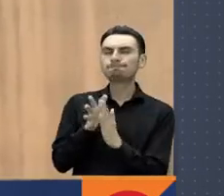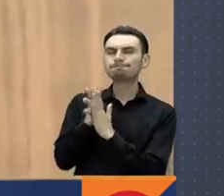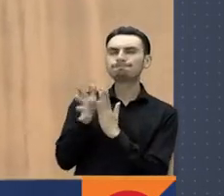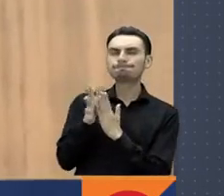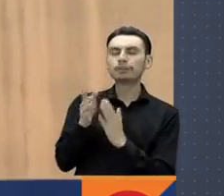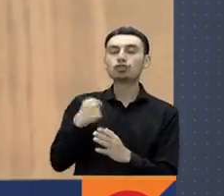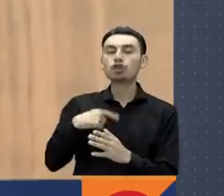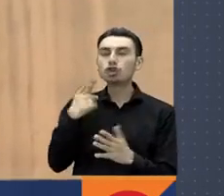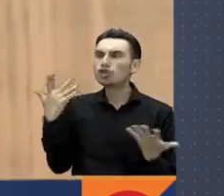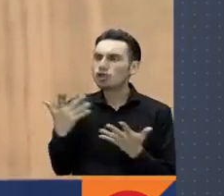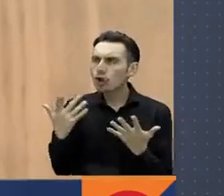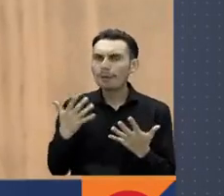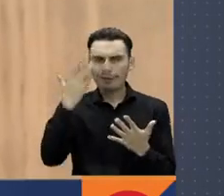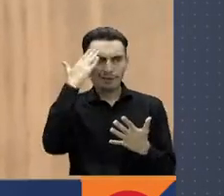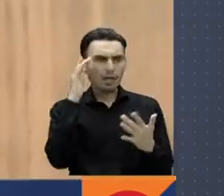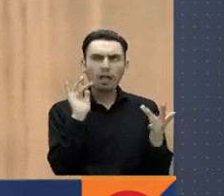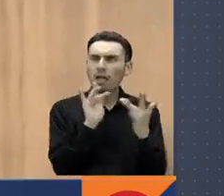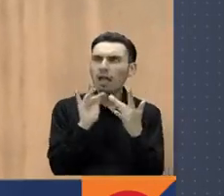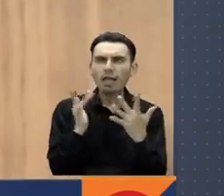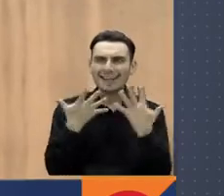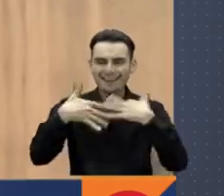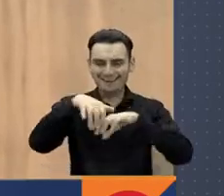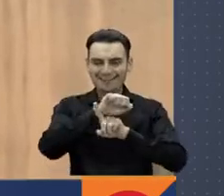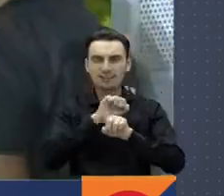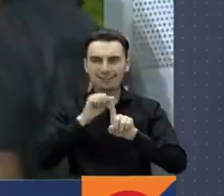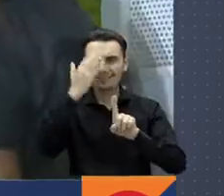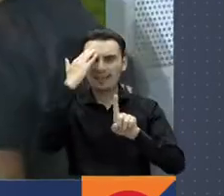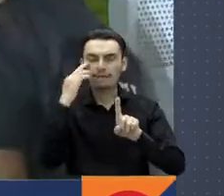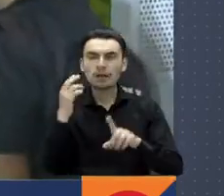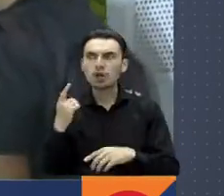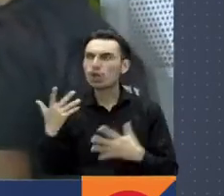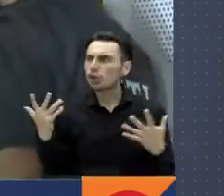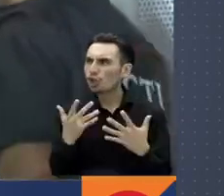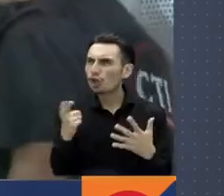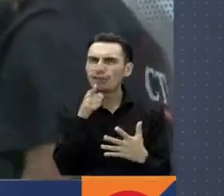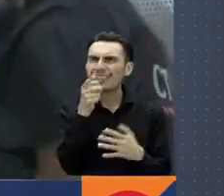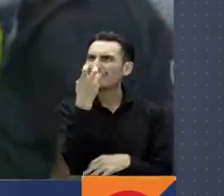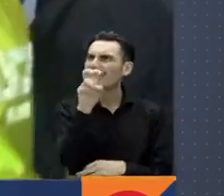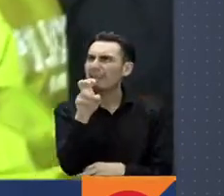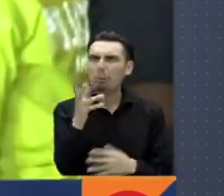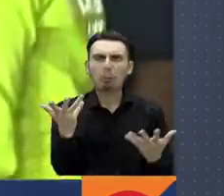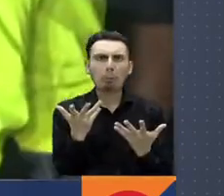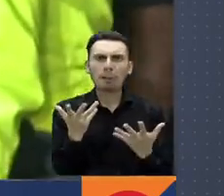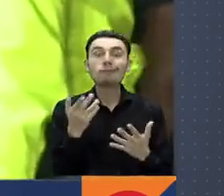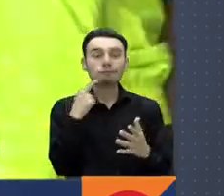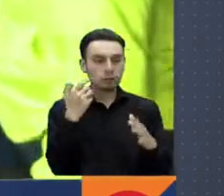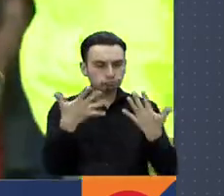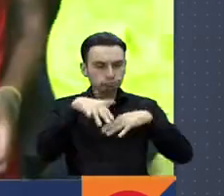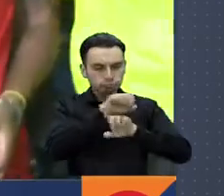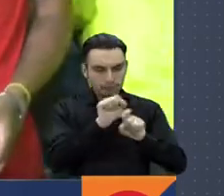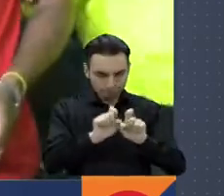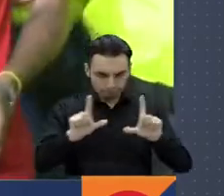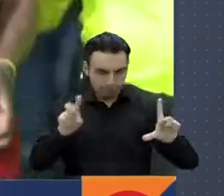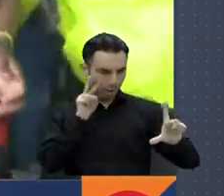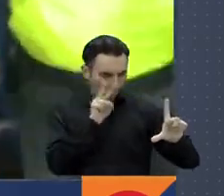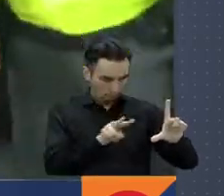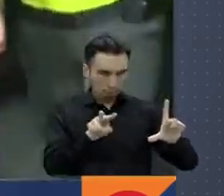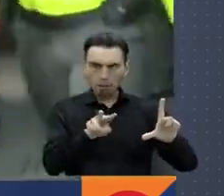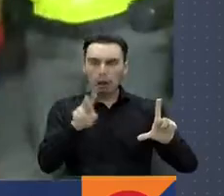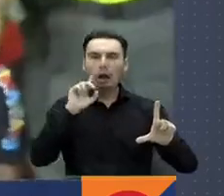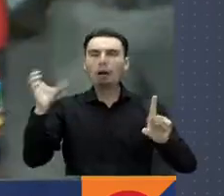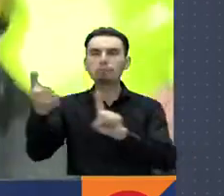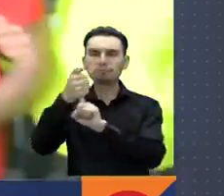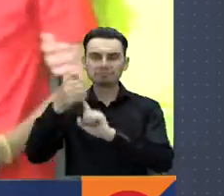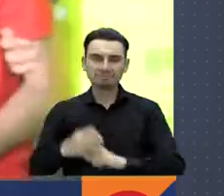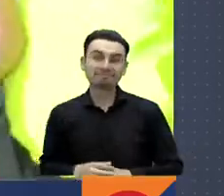guiaron a través de redes sociales en momentos en que no tenían la ubicación del fiscal paraguayo marcelo pecci indicó